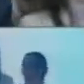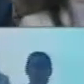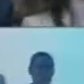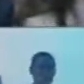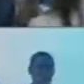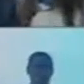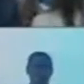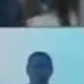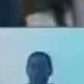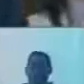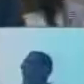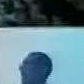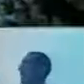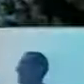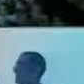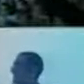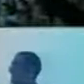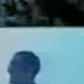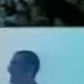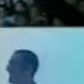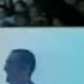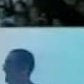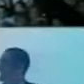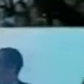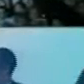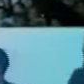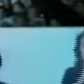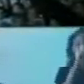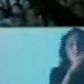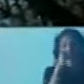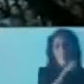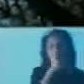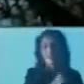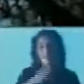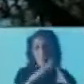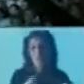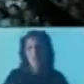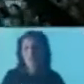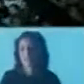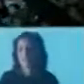¡Y viva España! ¡El himno de Andalucía!